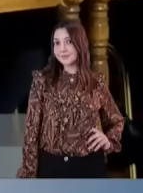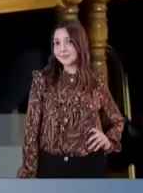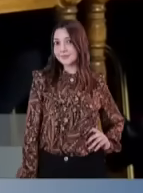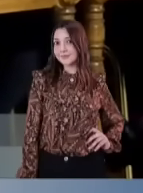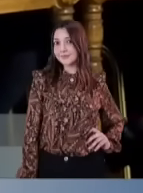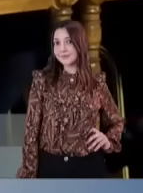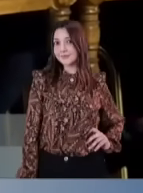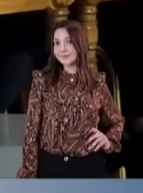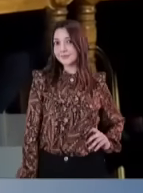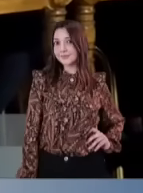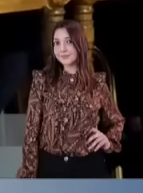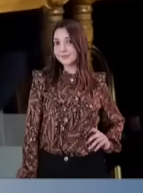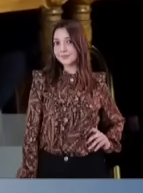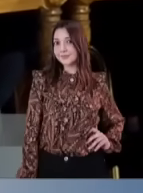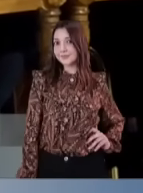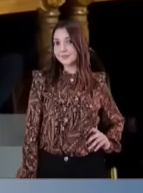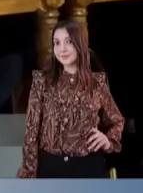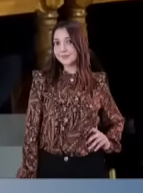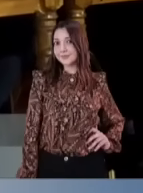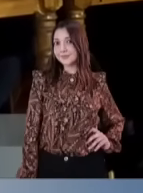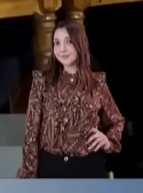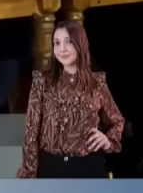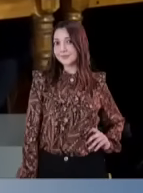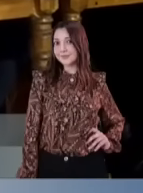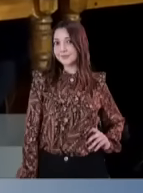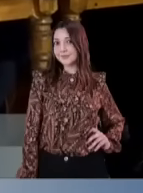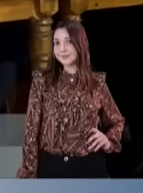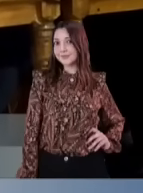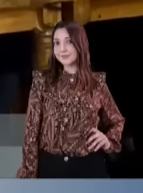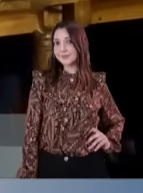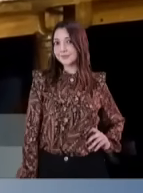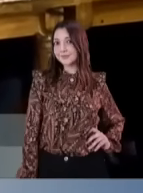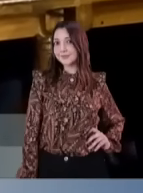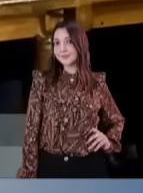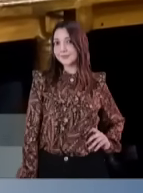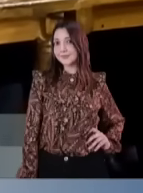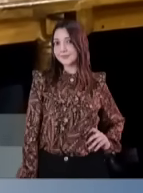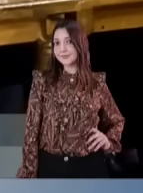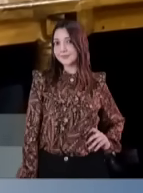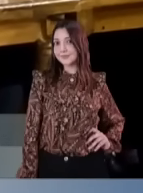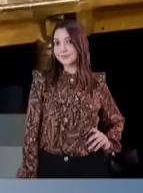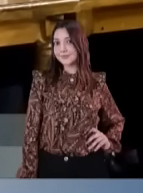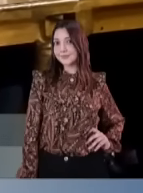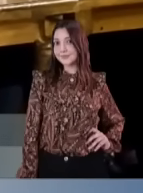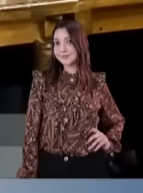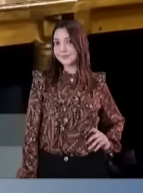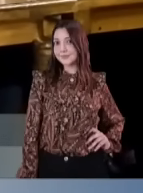etcétera. Están en pie todavía, así que cualquier cosa nosotros le vamos a avisar. Gracias. Buenos días. Hasta pronto.